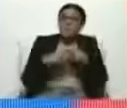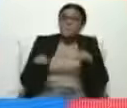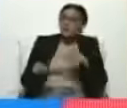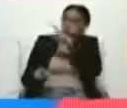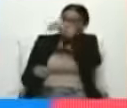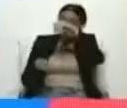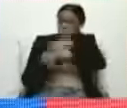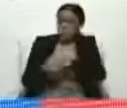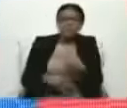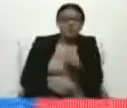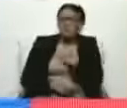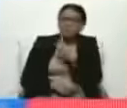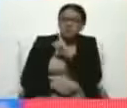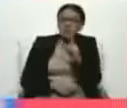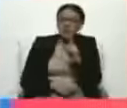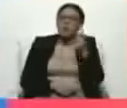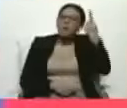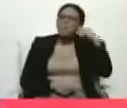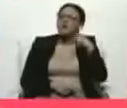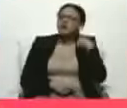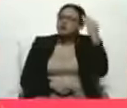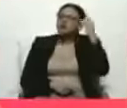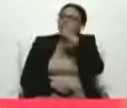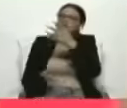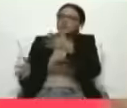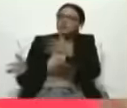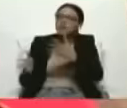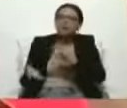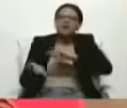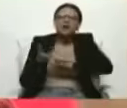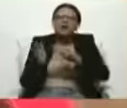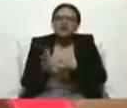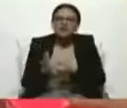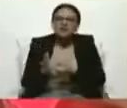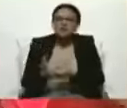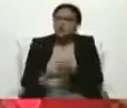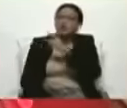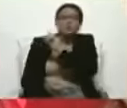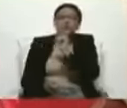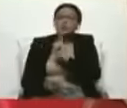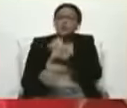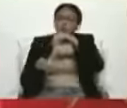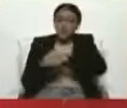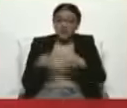Él decía, yo voy a ganar. Tú no vas a votar por mí, opositor, pero tú vas a ganar.